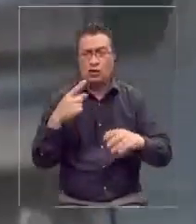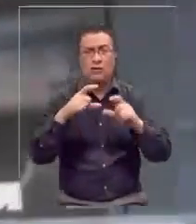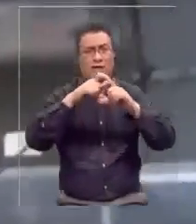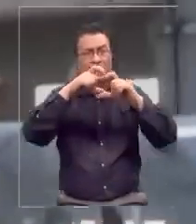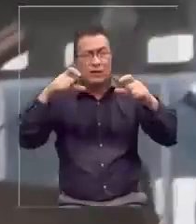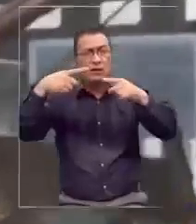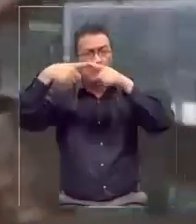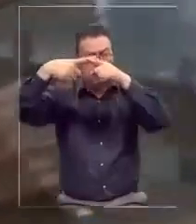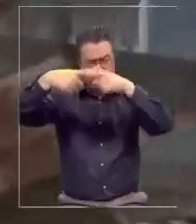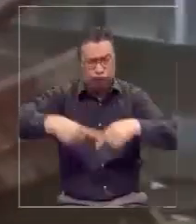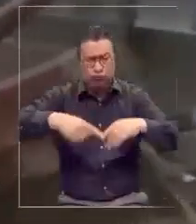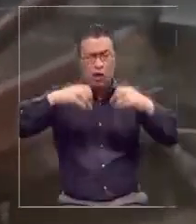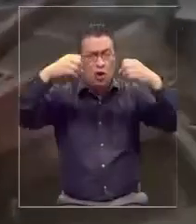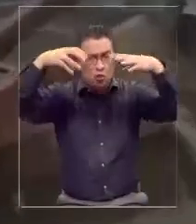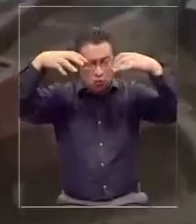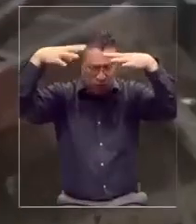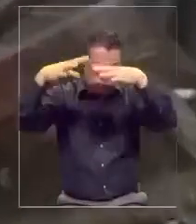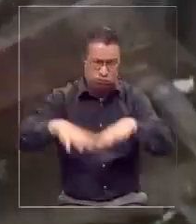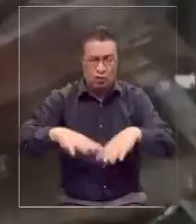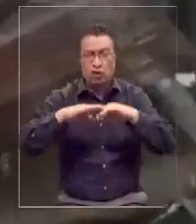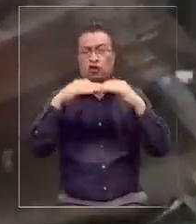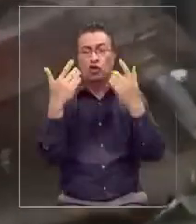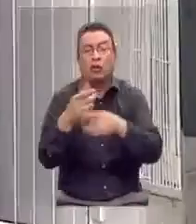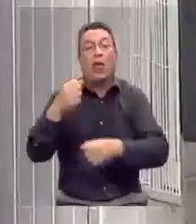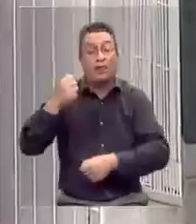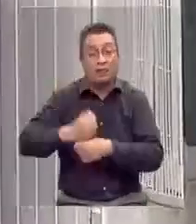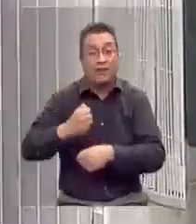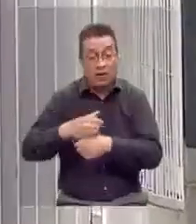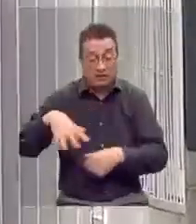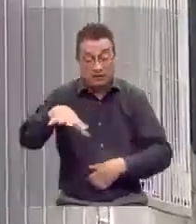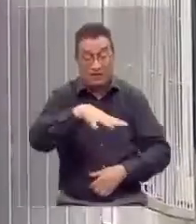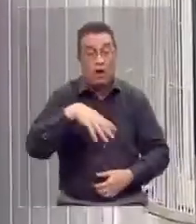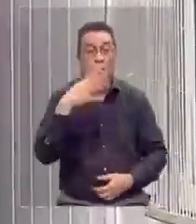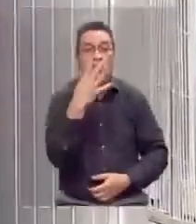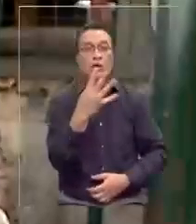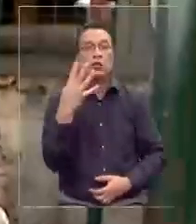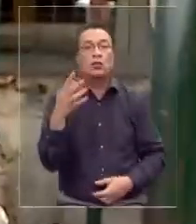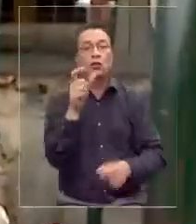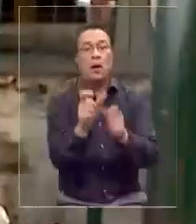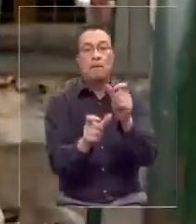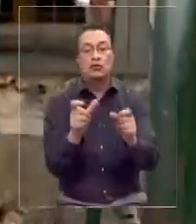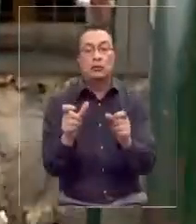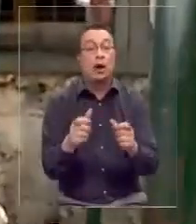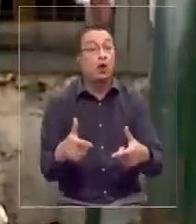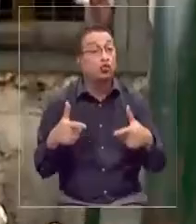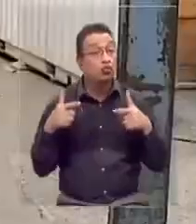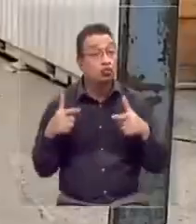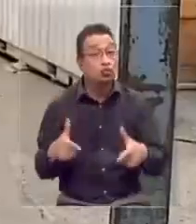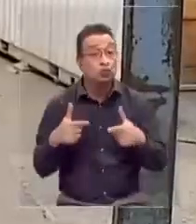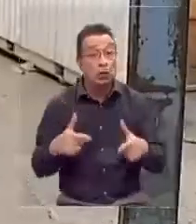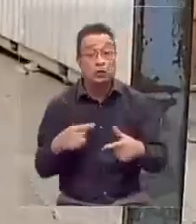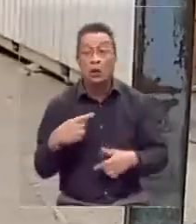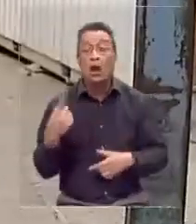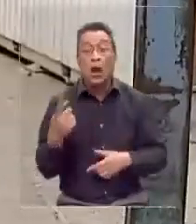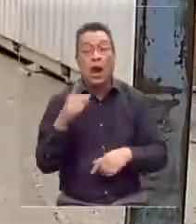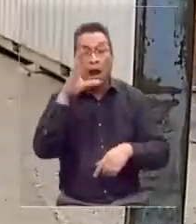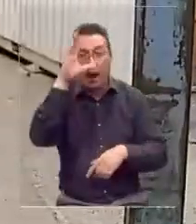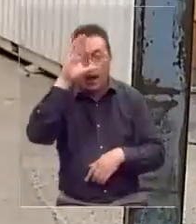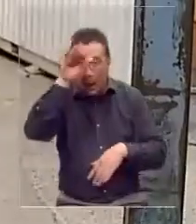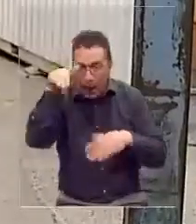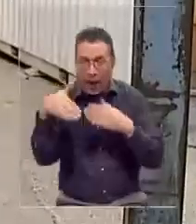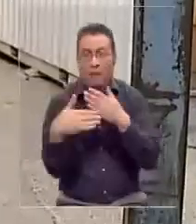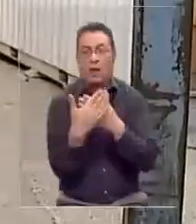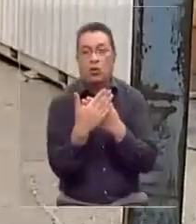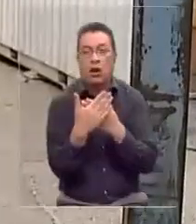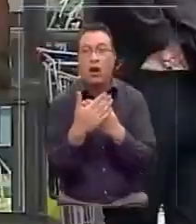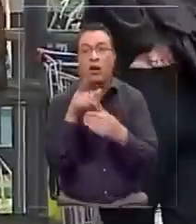vigas e iluminación cayeron en el lugar donde trabajan 44 personas. Afortunadamente, todo ocurrió durante la